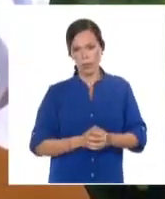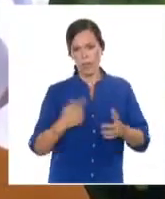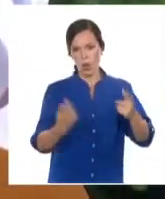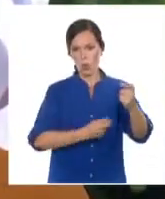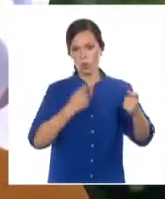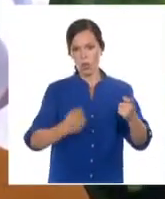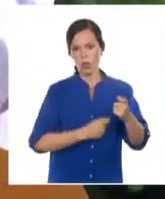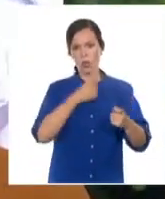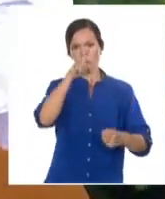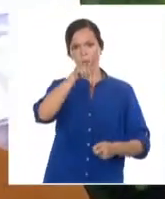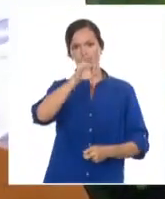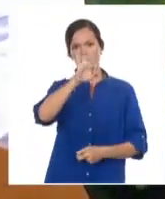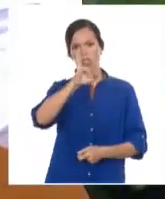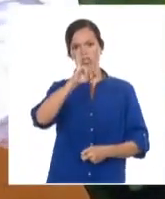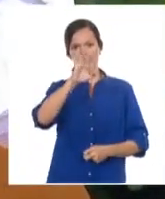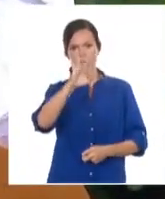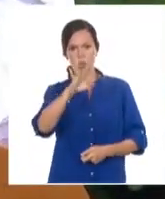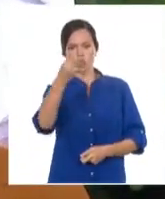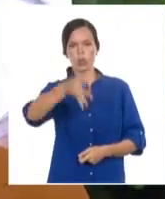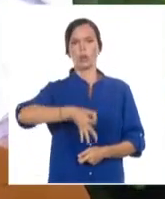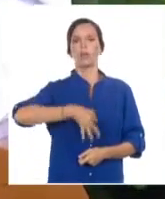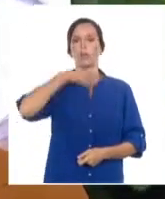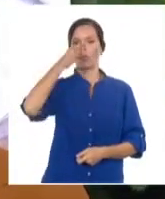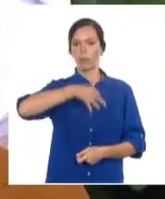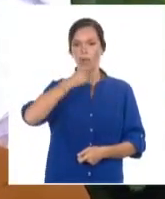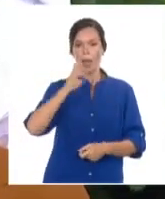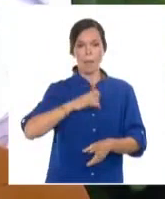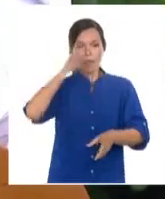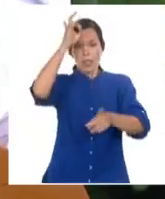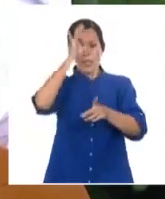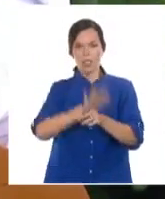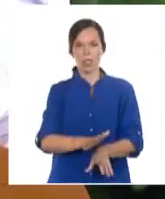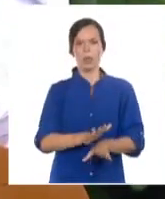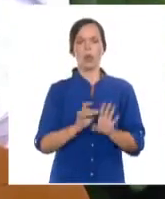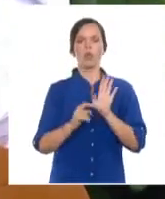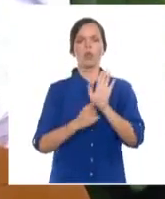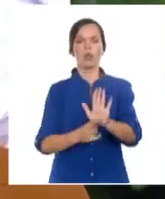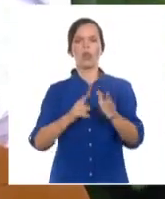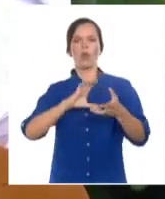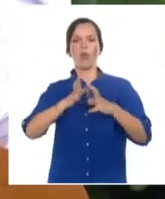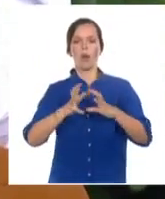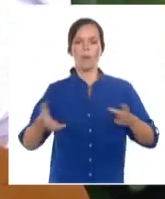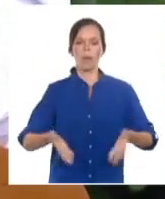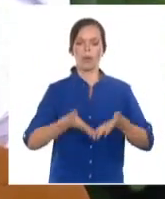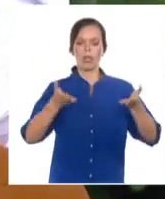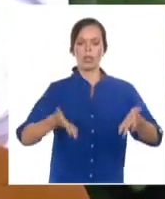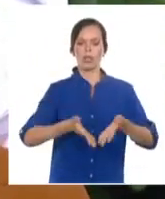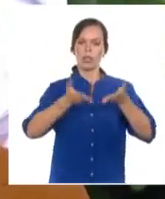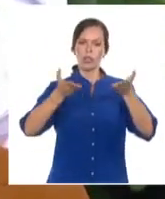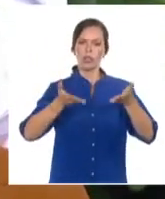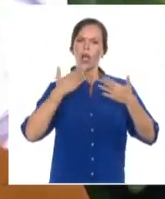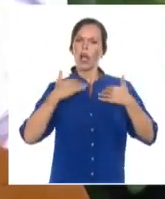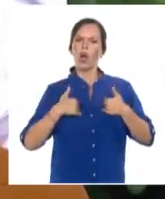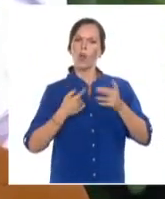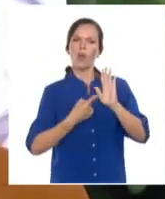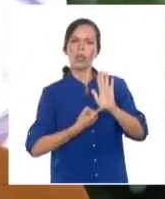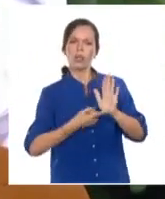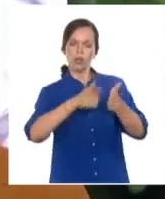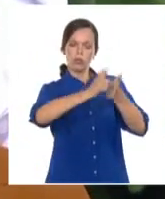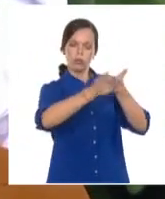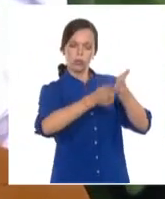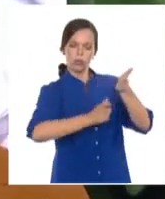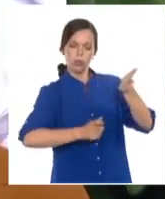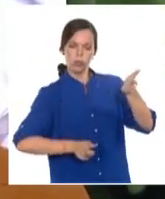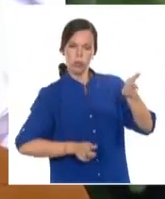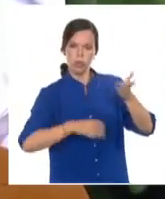plasmaron desde el primer instante su pensamiento progresista en un manifiesto y luego en la Constitución que nacería en